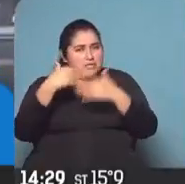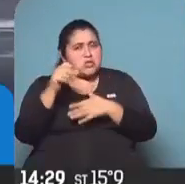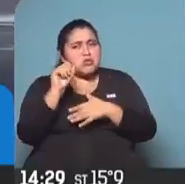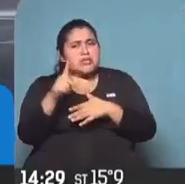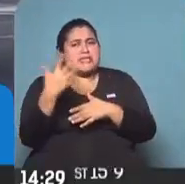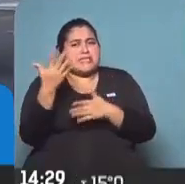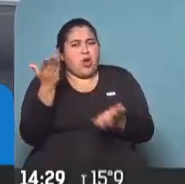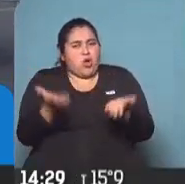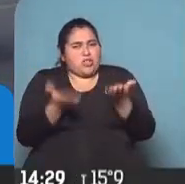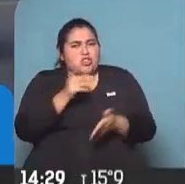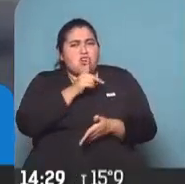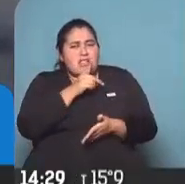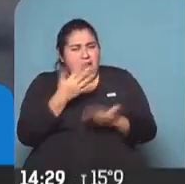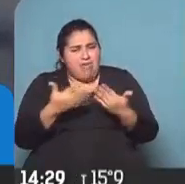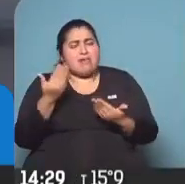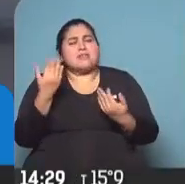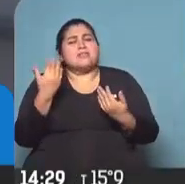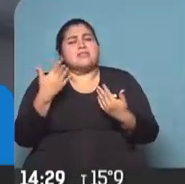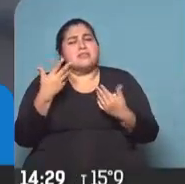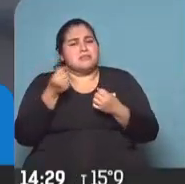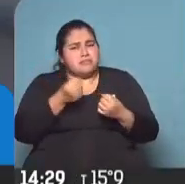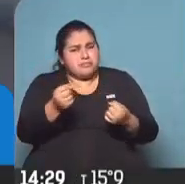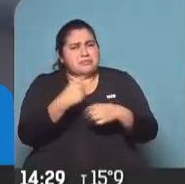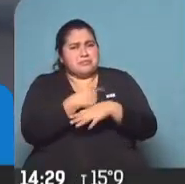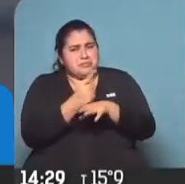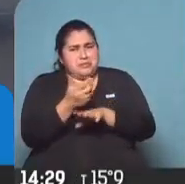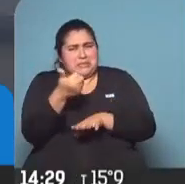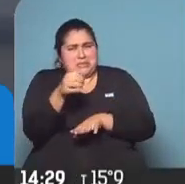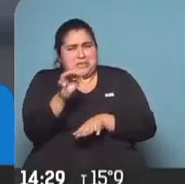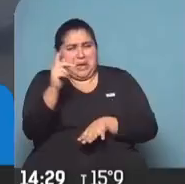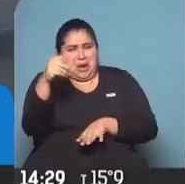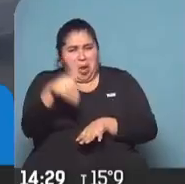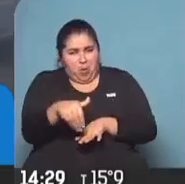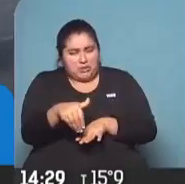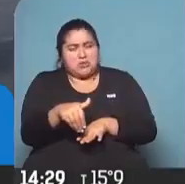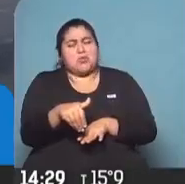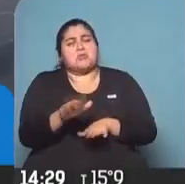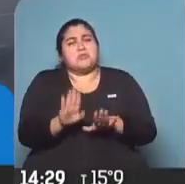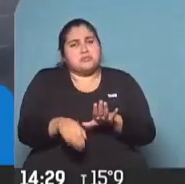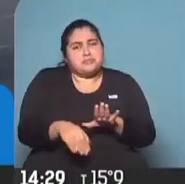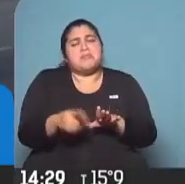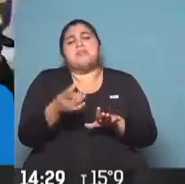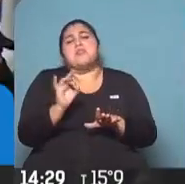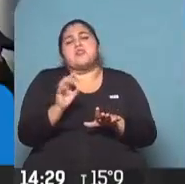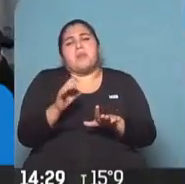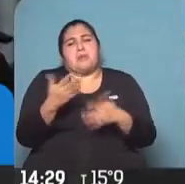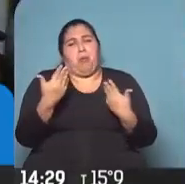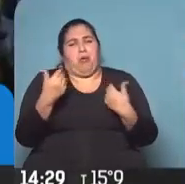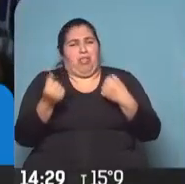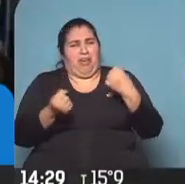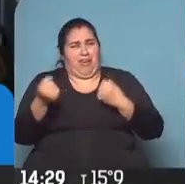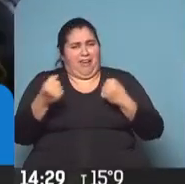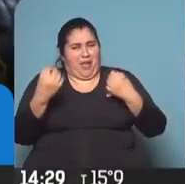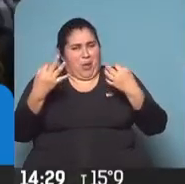toneladas trasladando a una velocidad de 60 kilómetros por hora a los efectos de poder desplegar los brazos a una